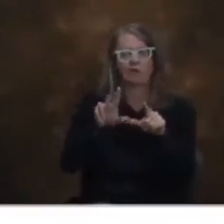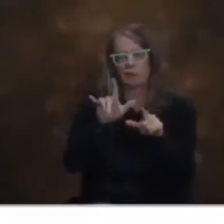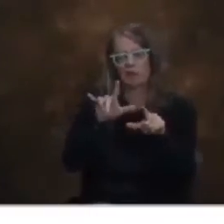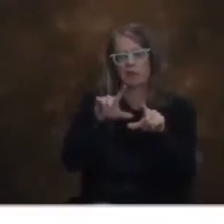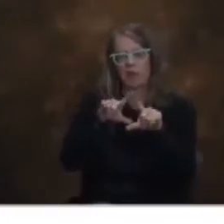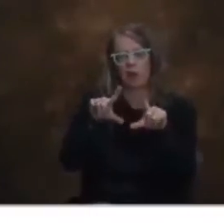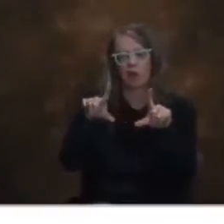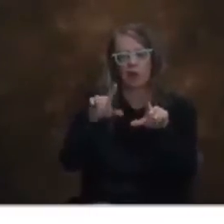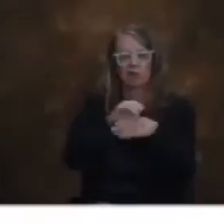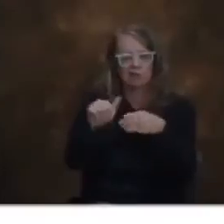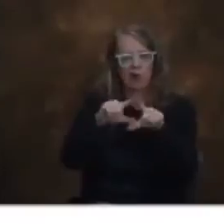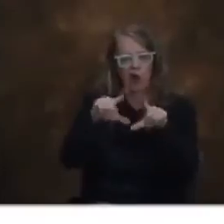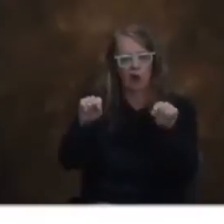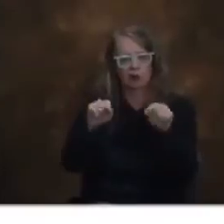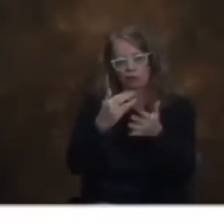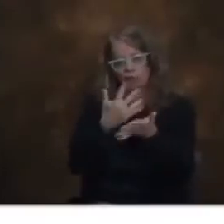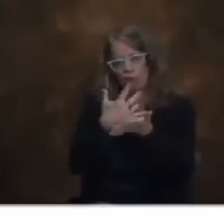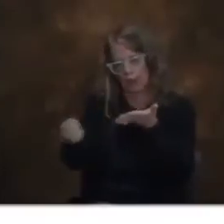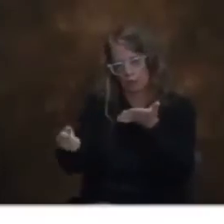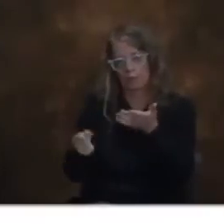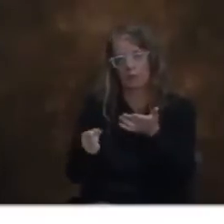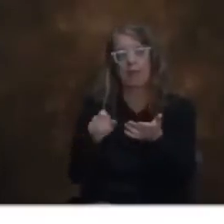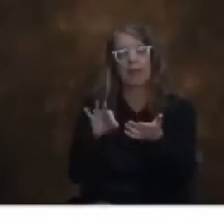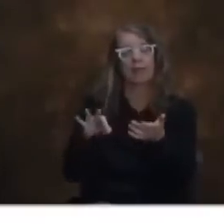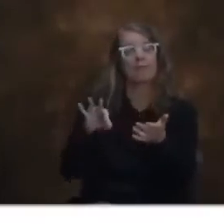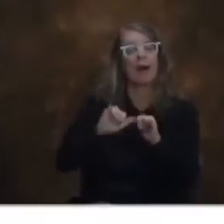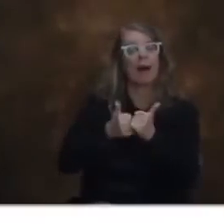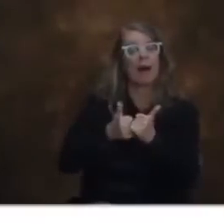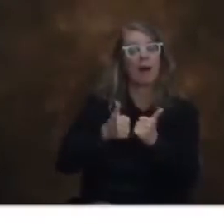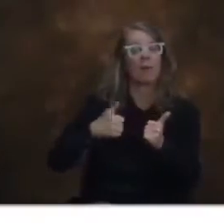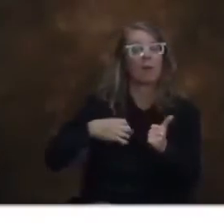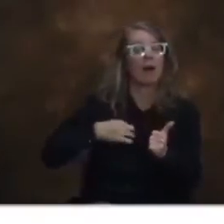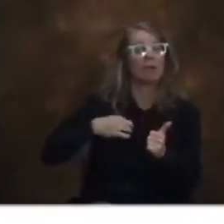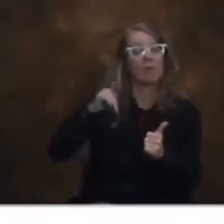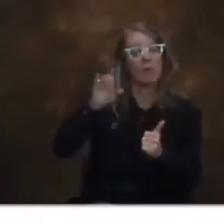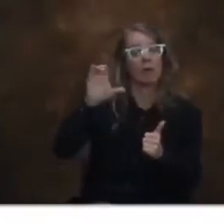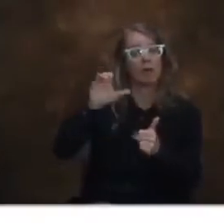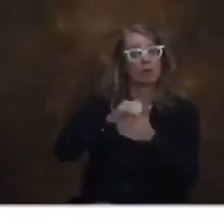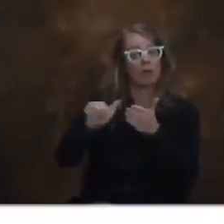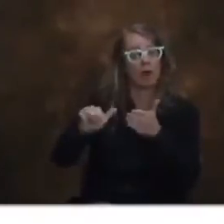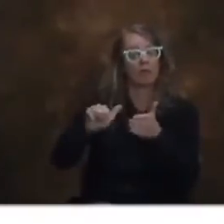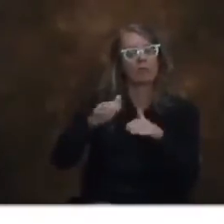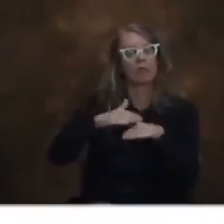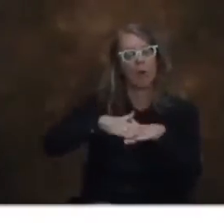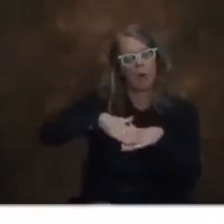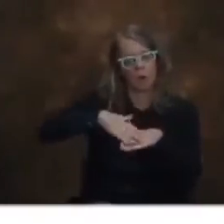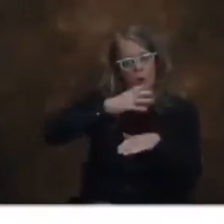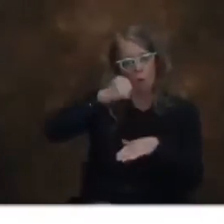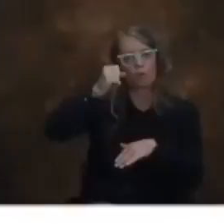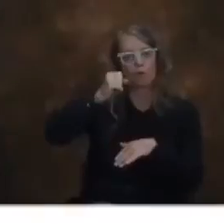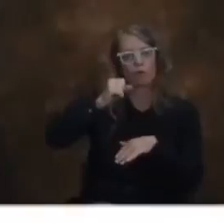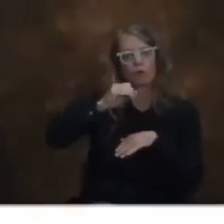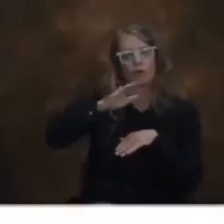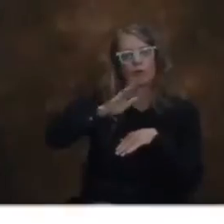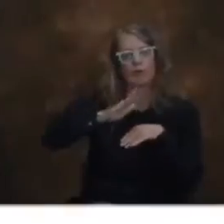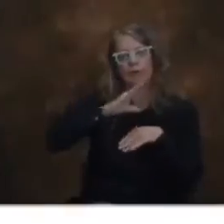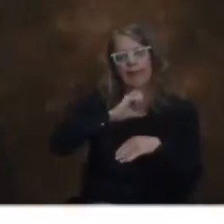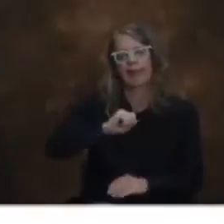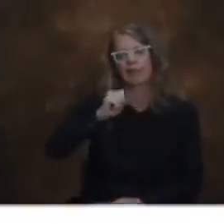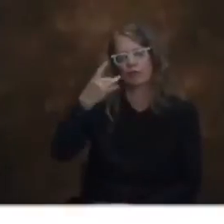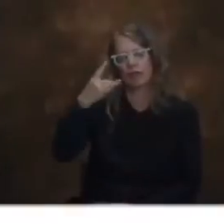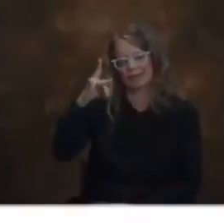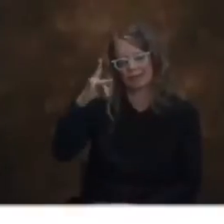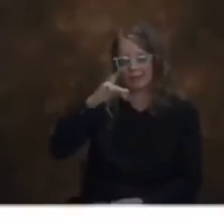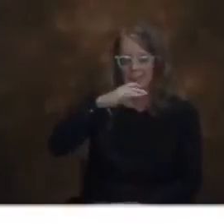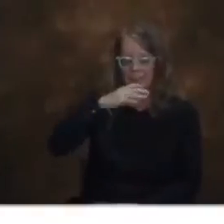existencias un recordatorio que para ser elegible para recibir los 100 dólares una persona debe tener 18 años de edad y recibir y está recibiendo su